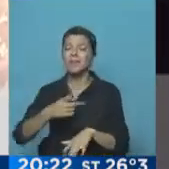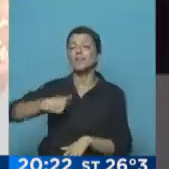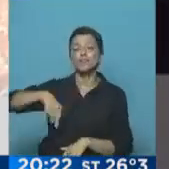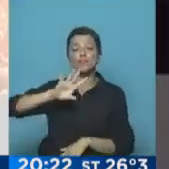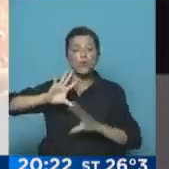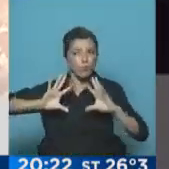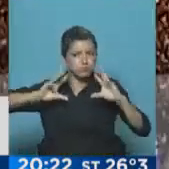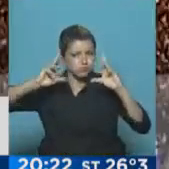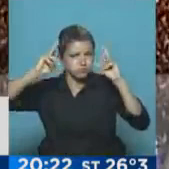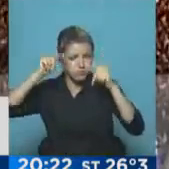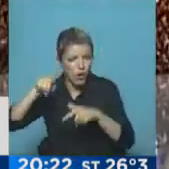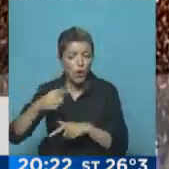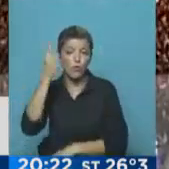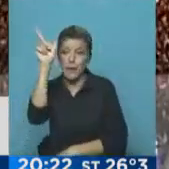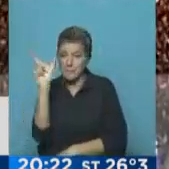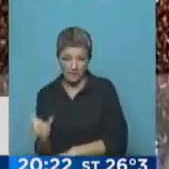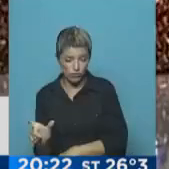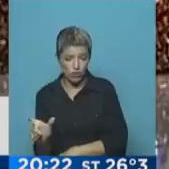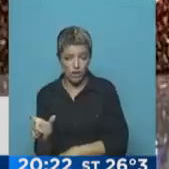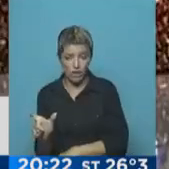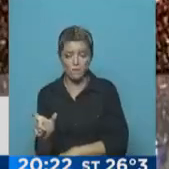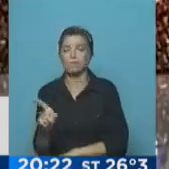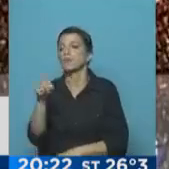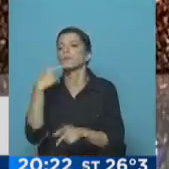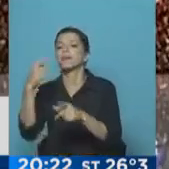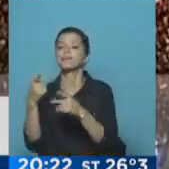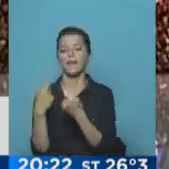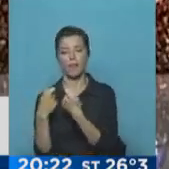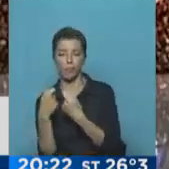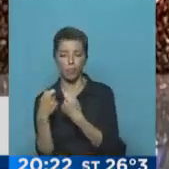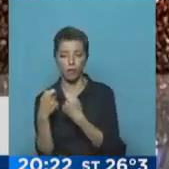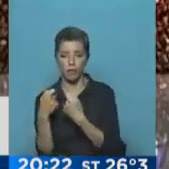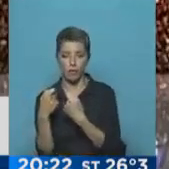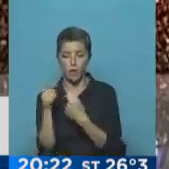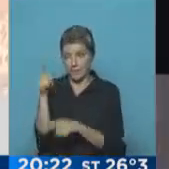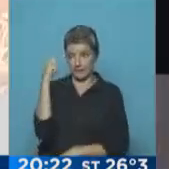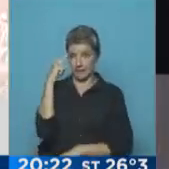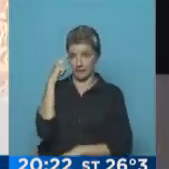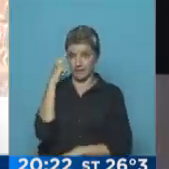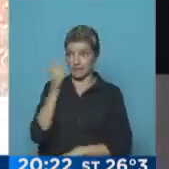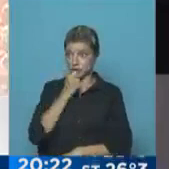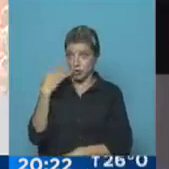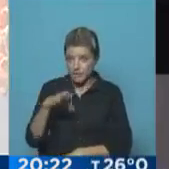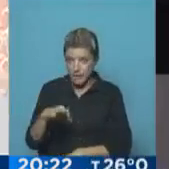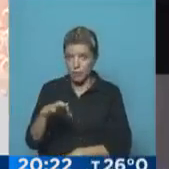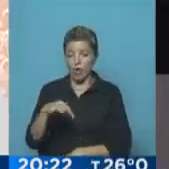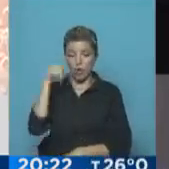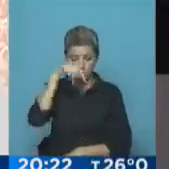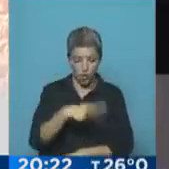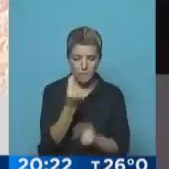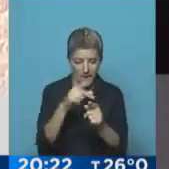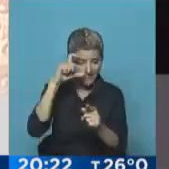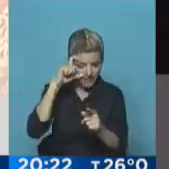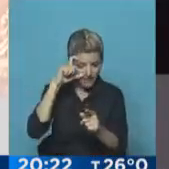ahí con alguien porque dice que especula, porque ese piensa que si va a tener que reponer lo que tiene a 10,